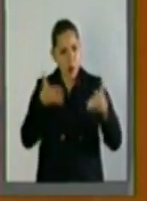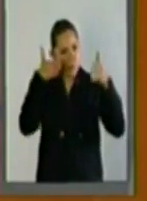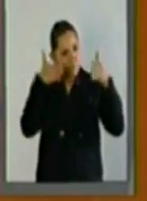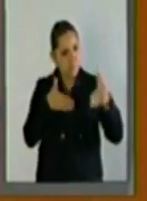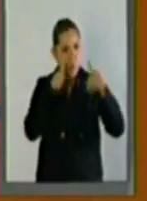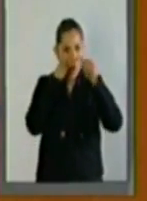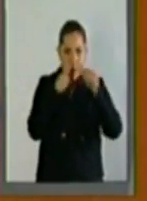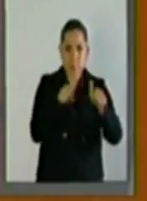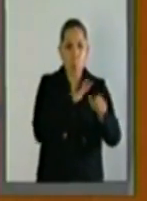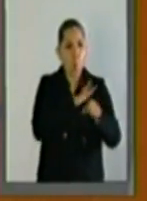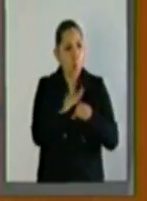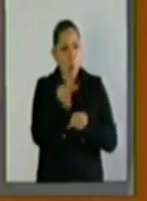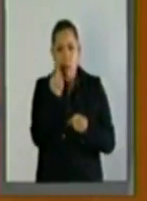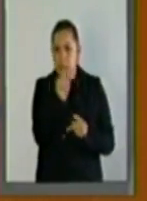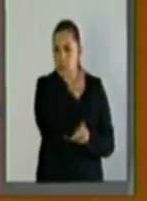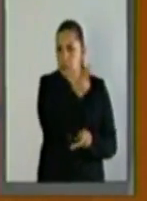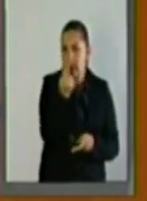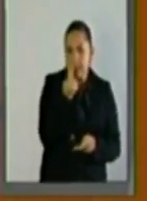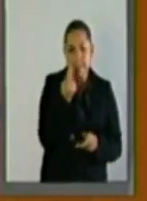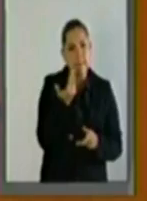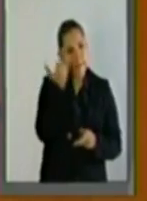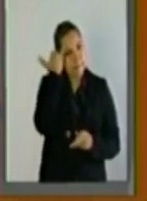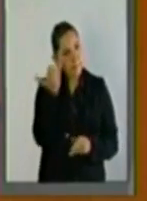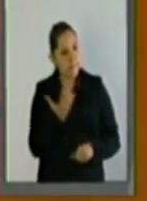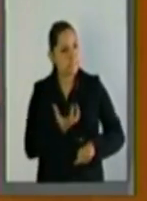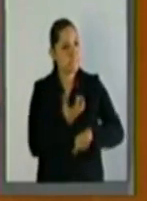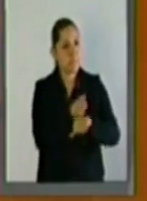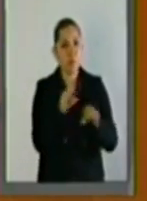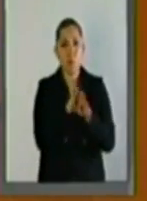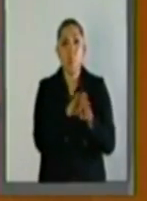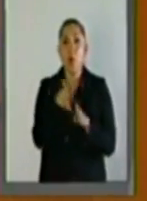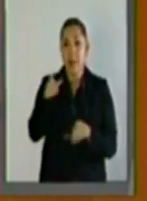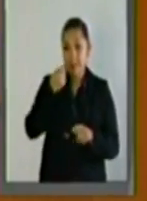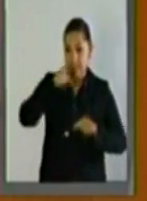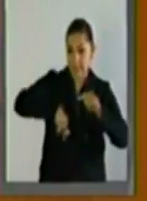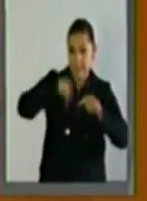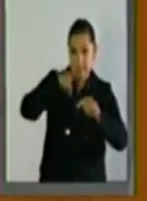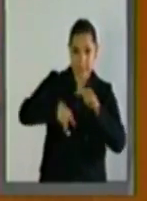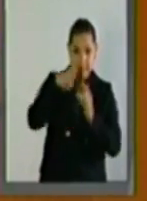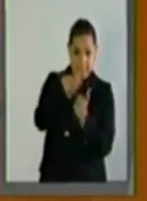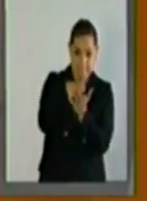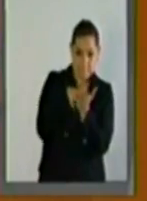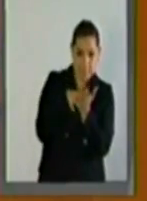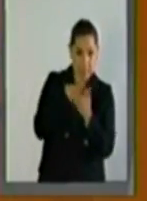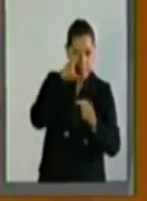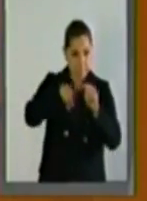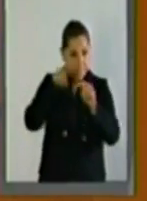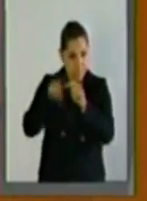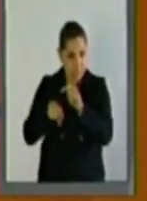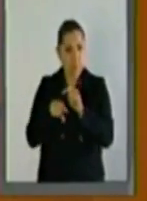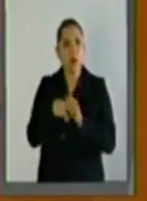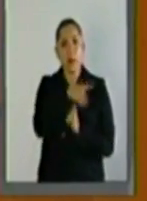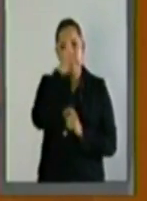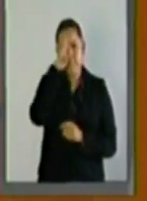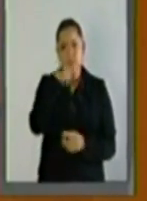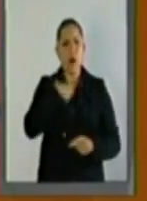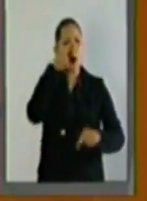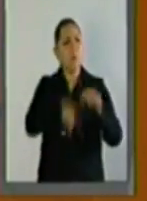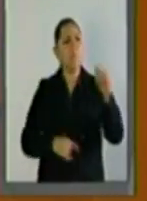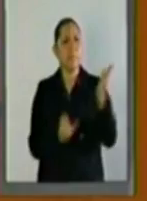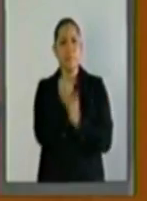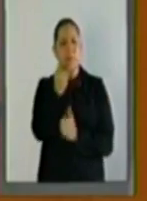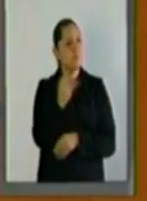Muchas veces los recortes presupuestales que se han hecho han estado perfectamente premeditados.